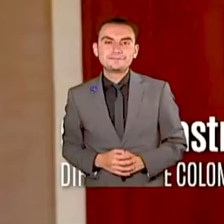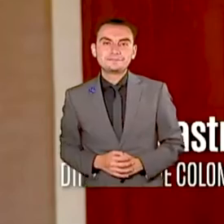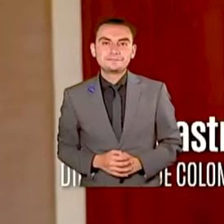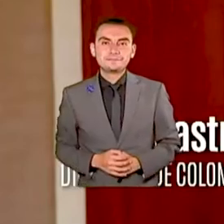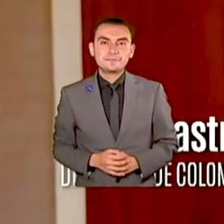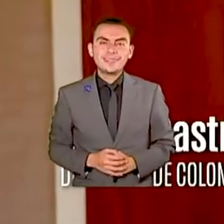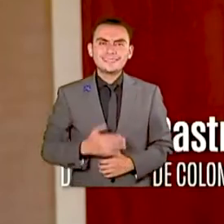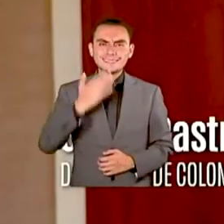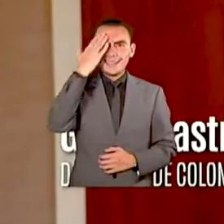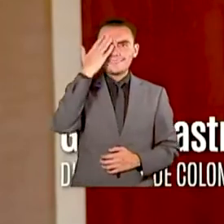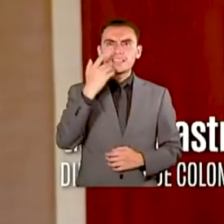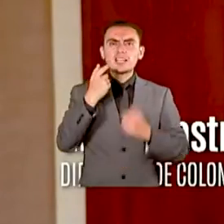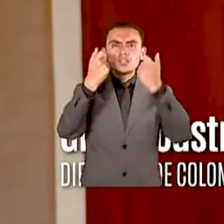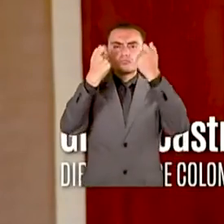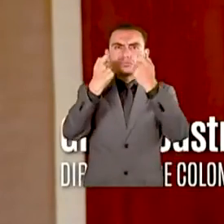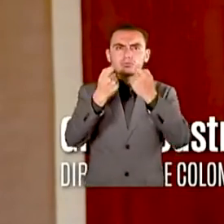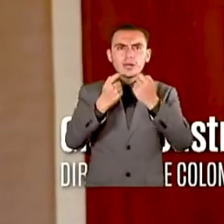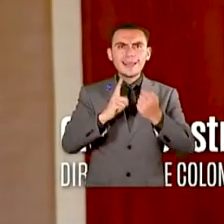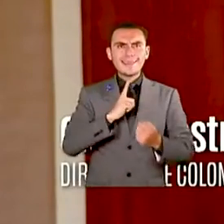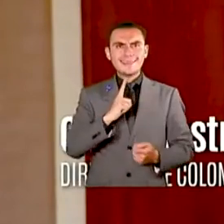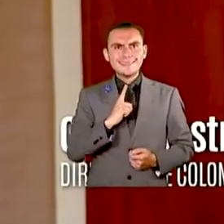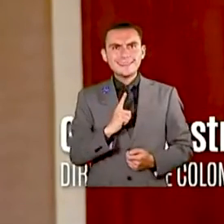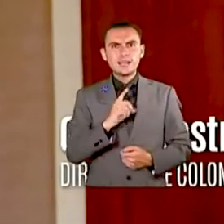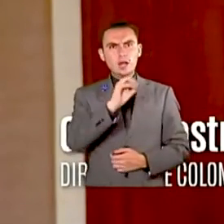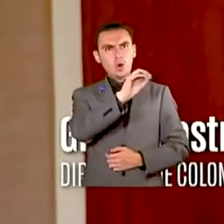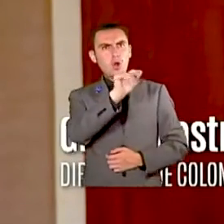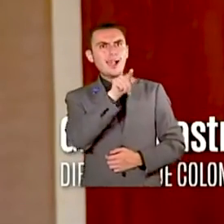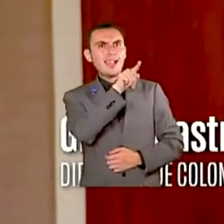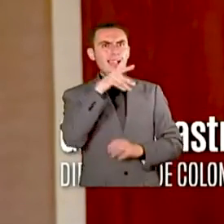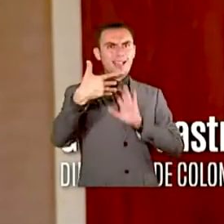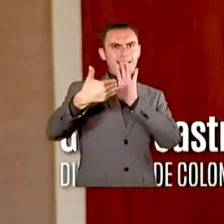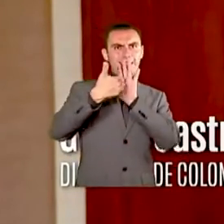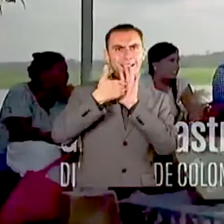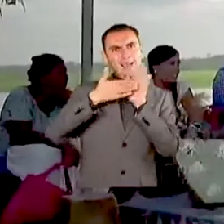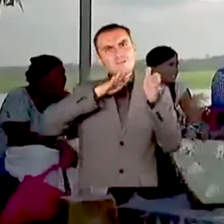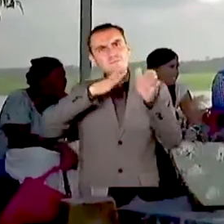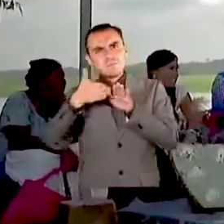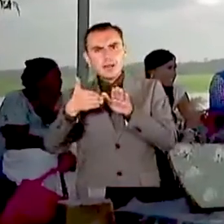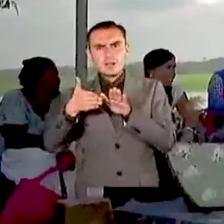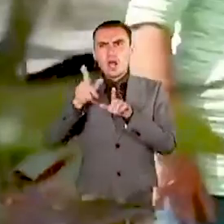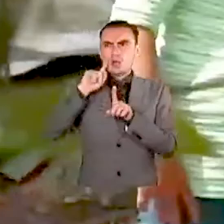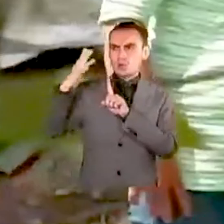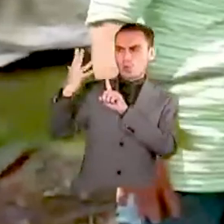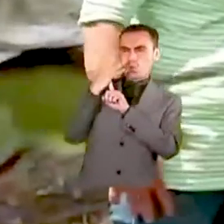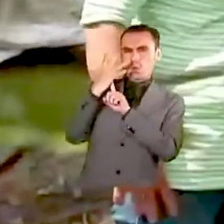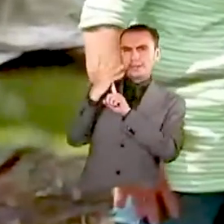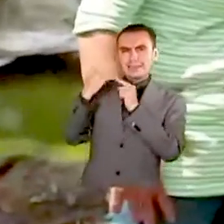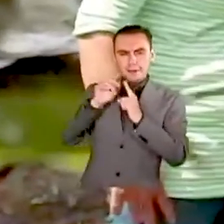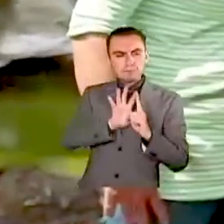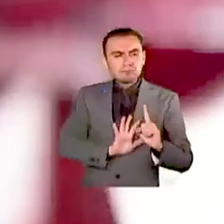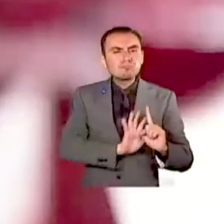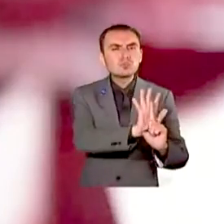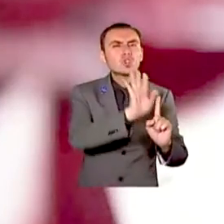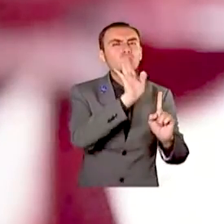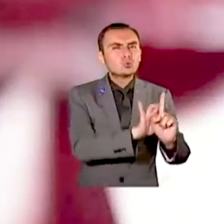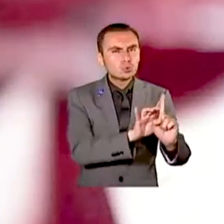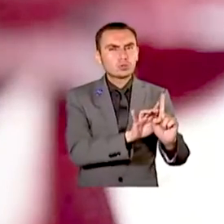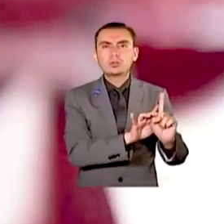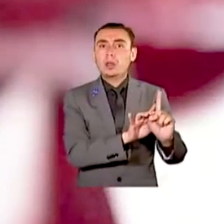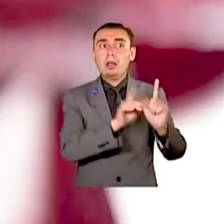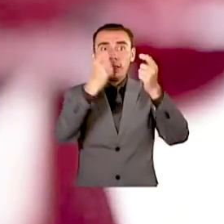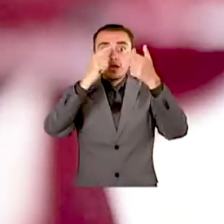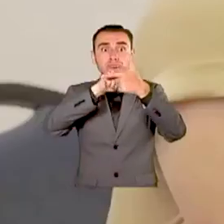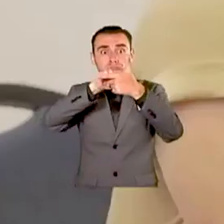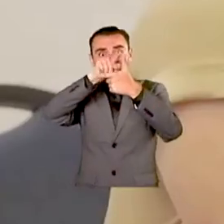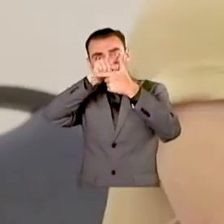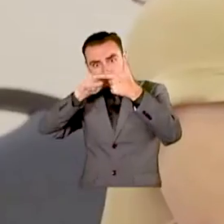líderes y lideresas que han sido asesinados, amenazados, amedrentados o incluso desplazados de sus territorios, no ha bajado